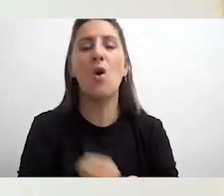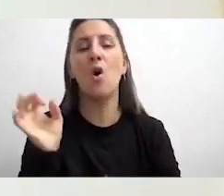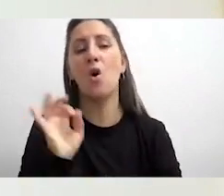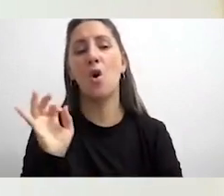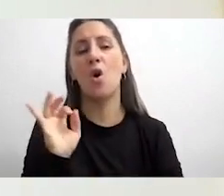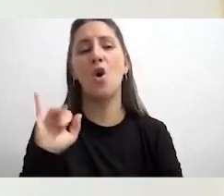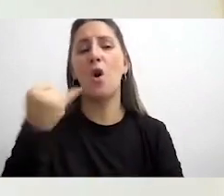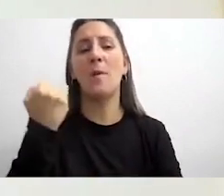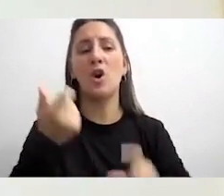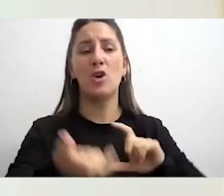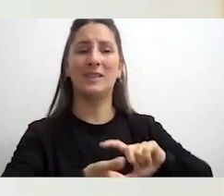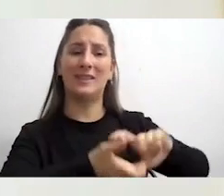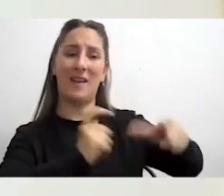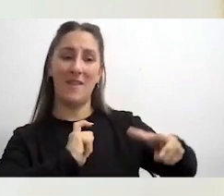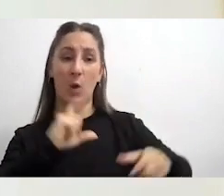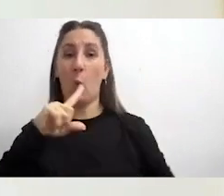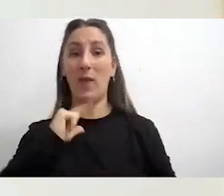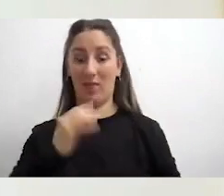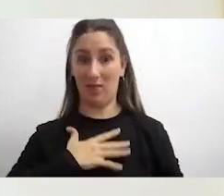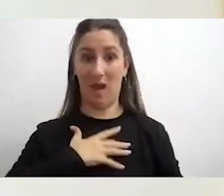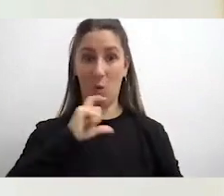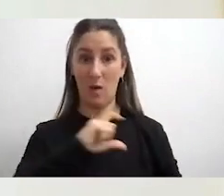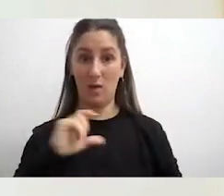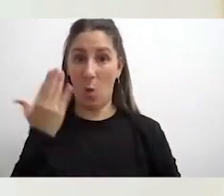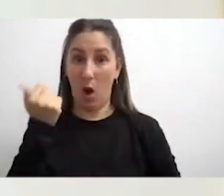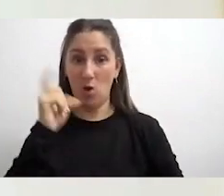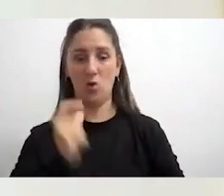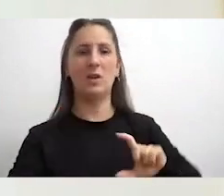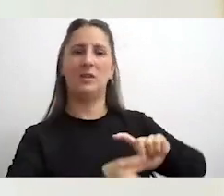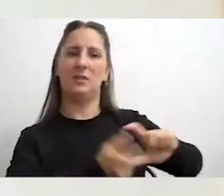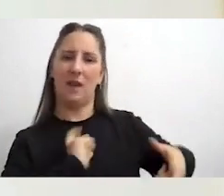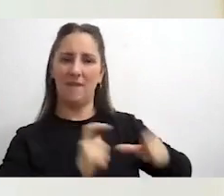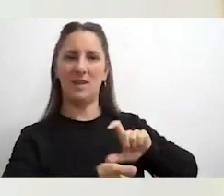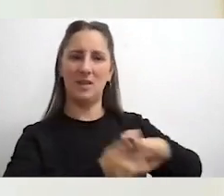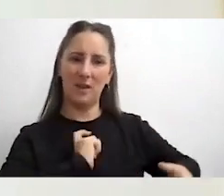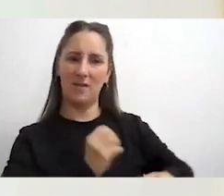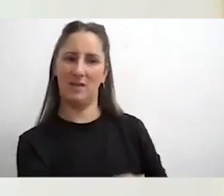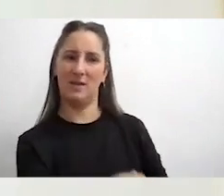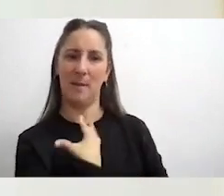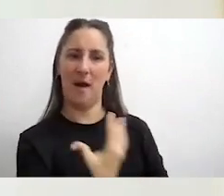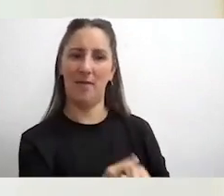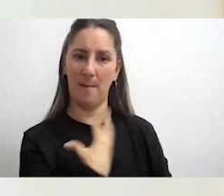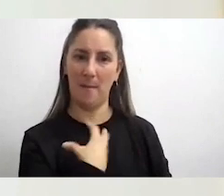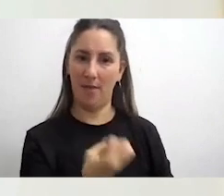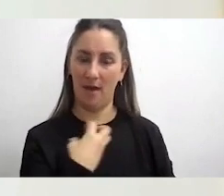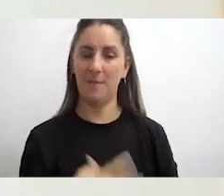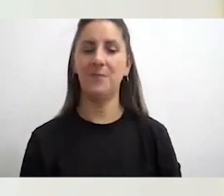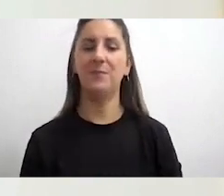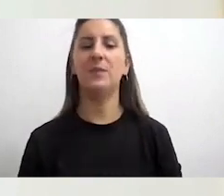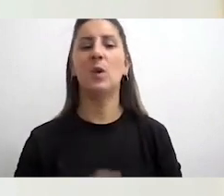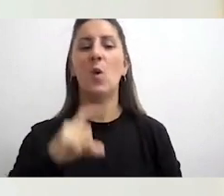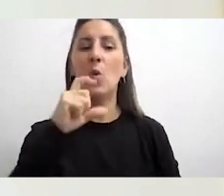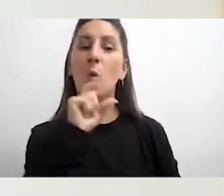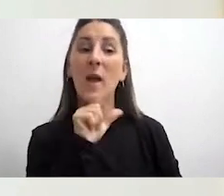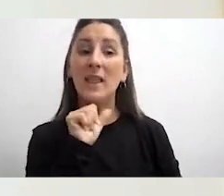haga transferencias a su cuenta. Quizás ahí también, que sugiero a veces, tener una cuenta para lo que es